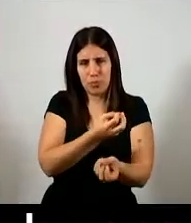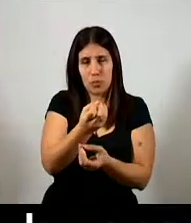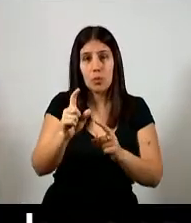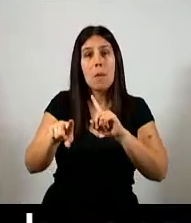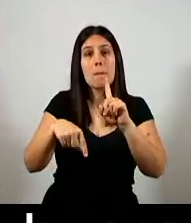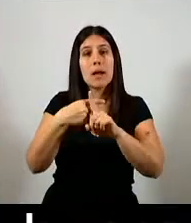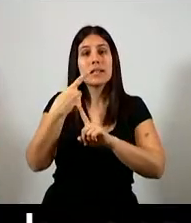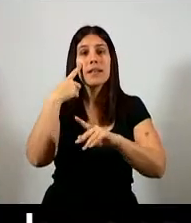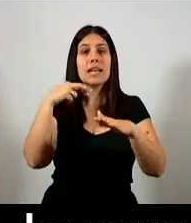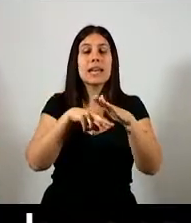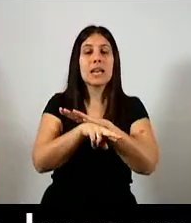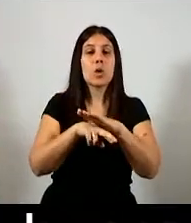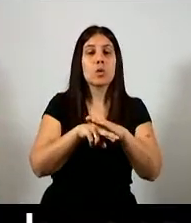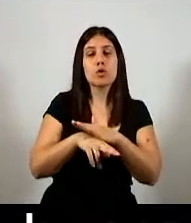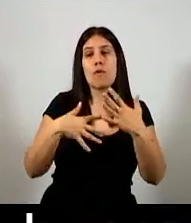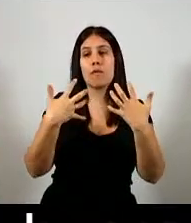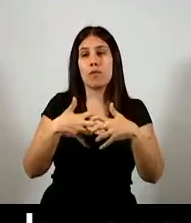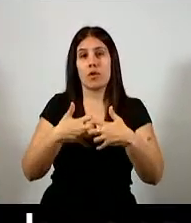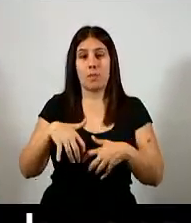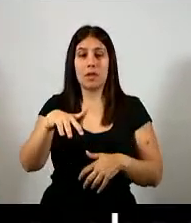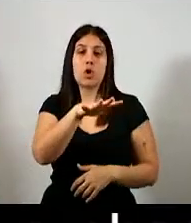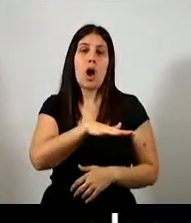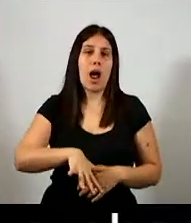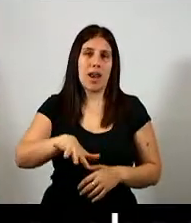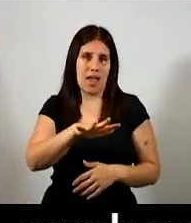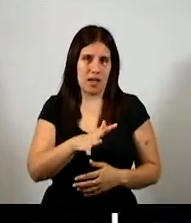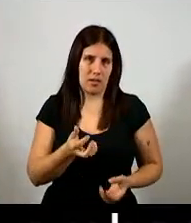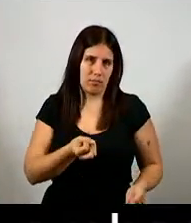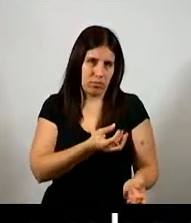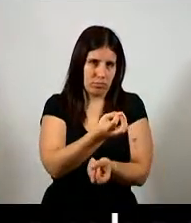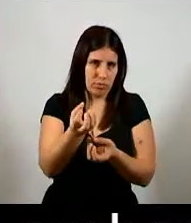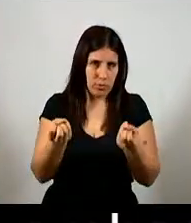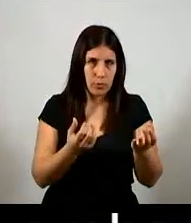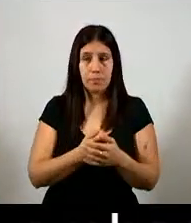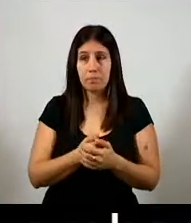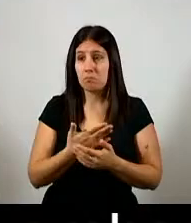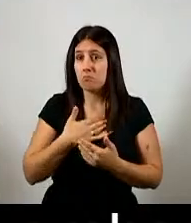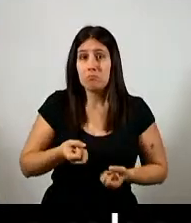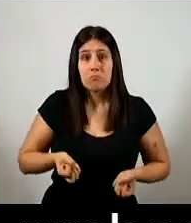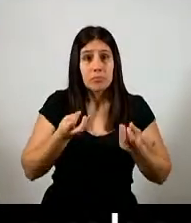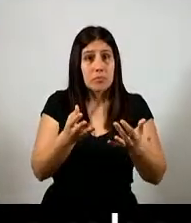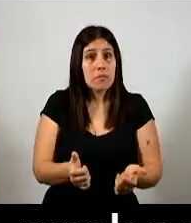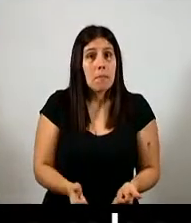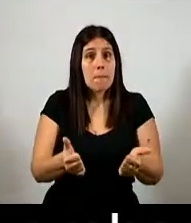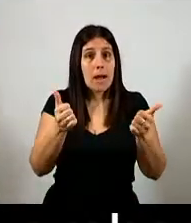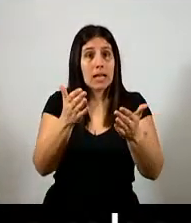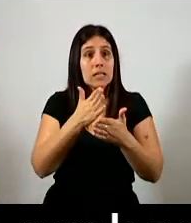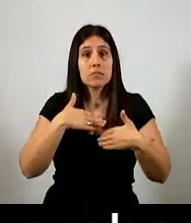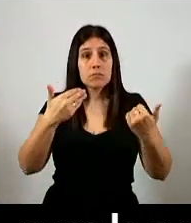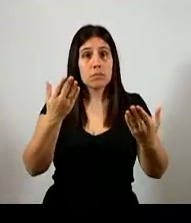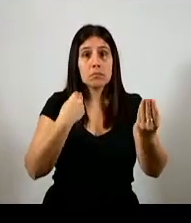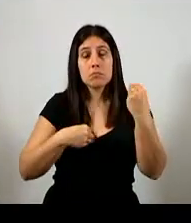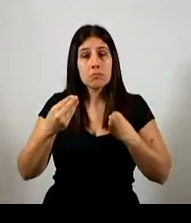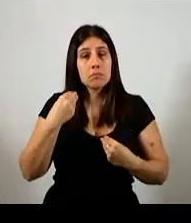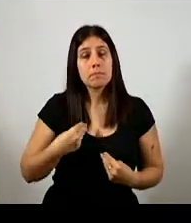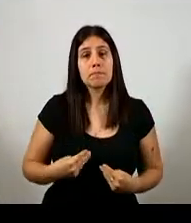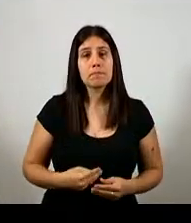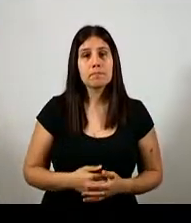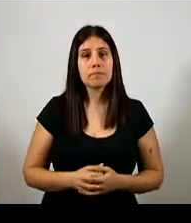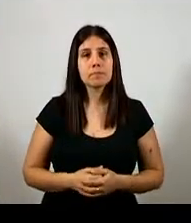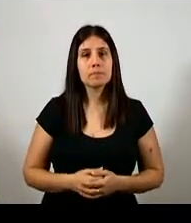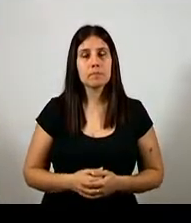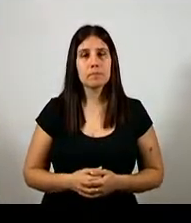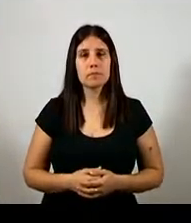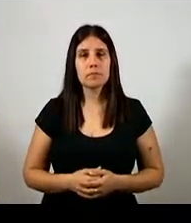funcionamiento de las distintas áreas de su competencia. Es todo por mi parte. Me pongo a su disposición para atender